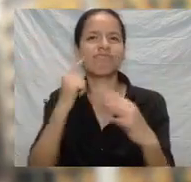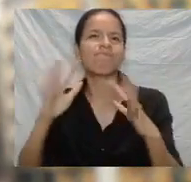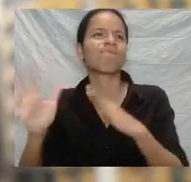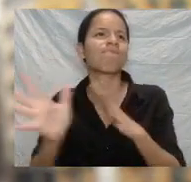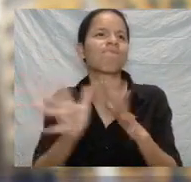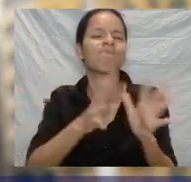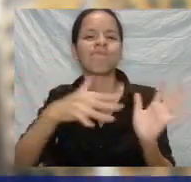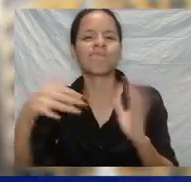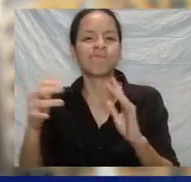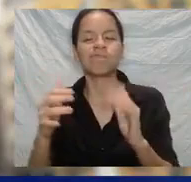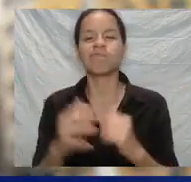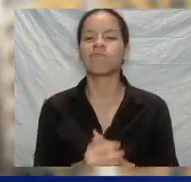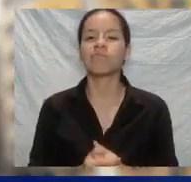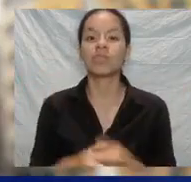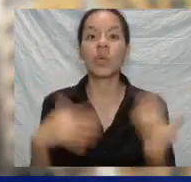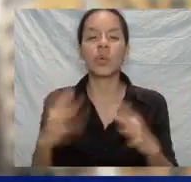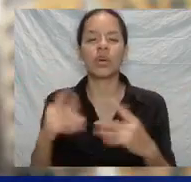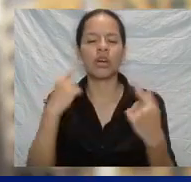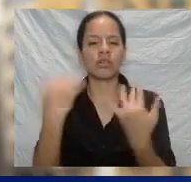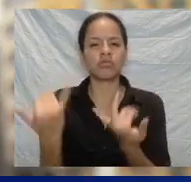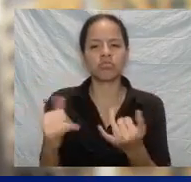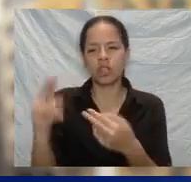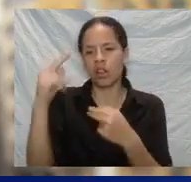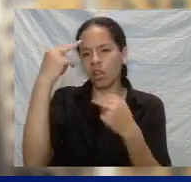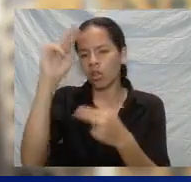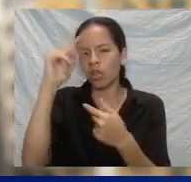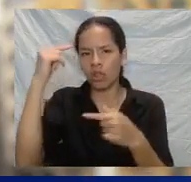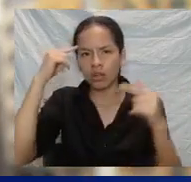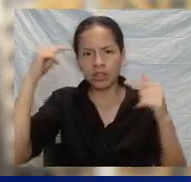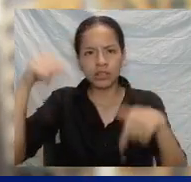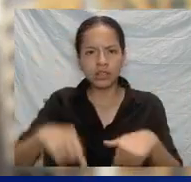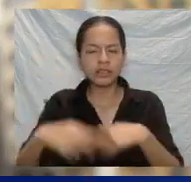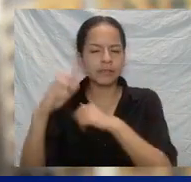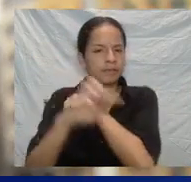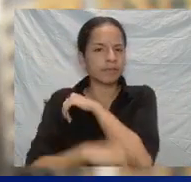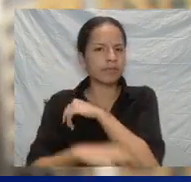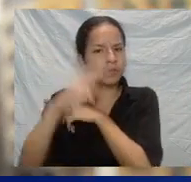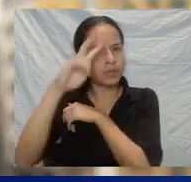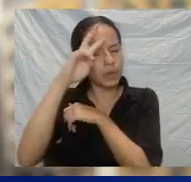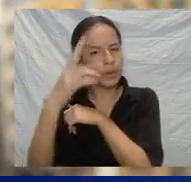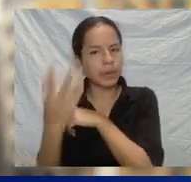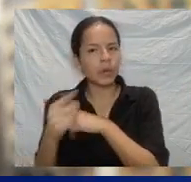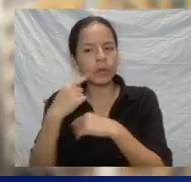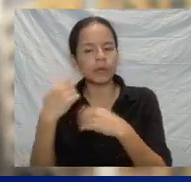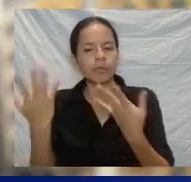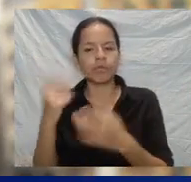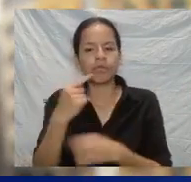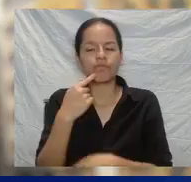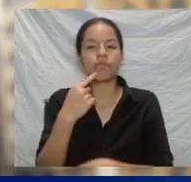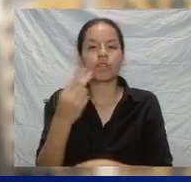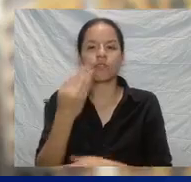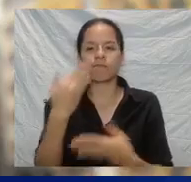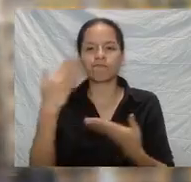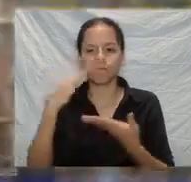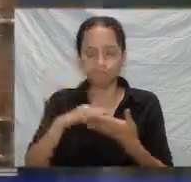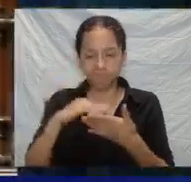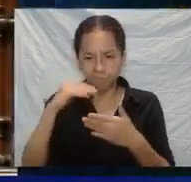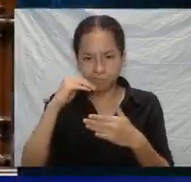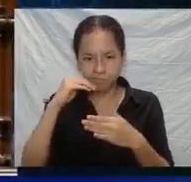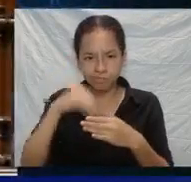porque en estos momentos estamos en el congreso de la república viviendo en la ceremonia justo de juramentación de los